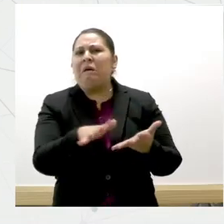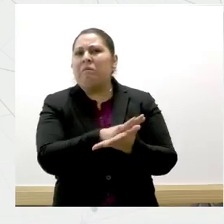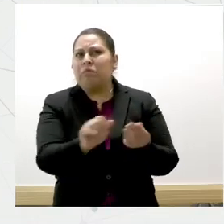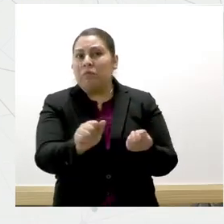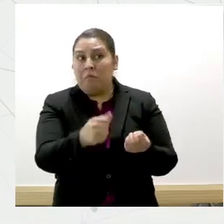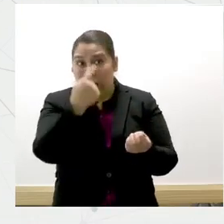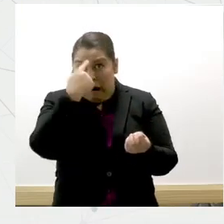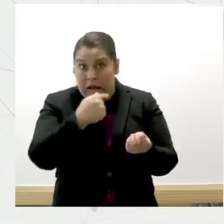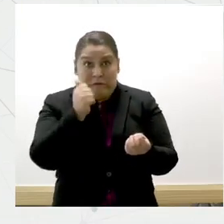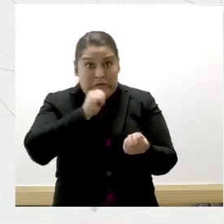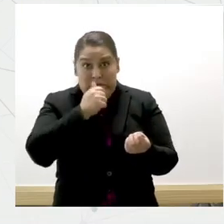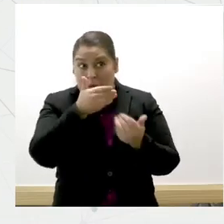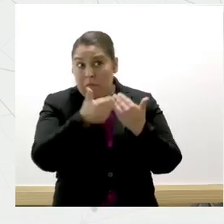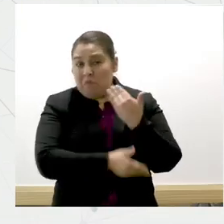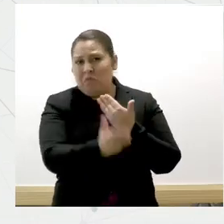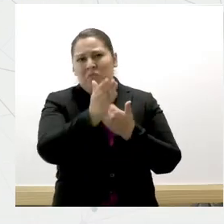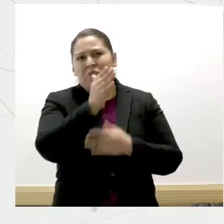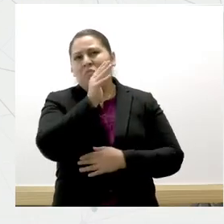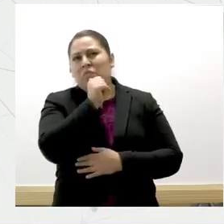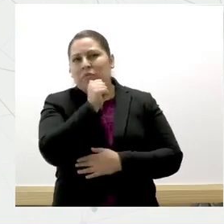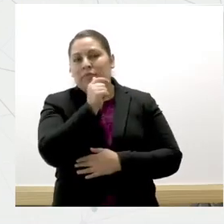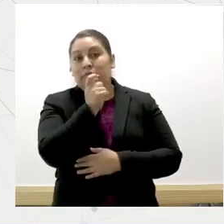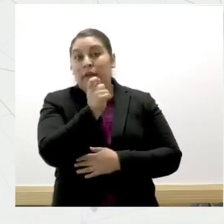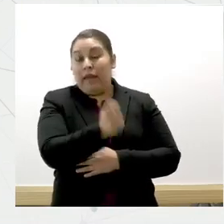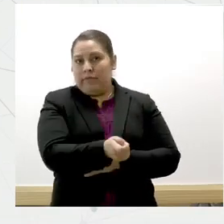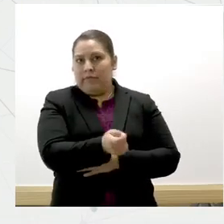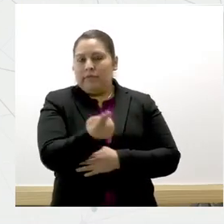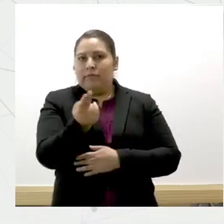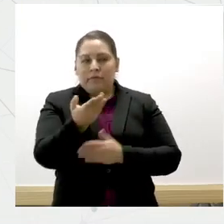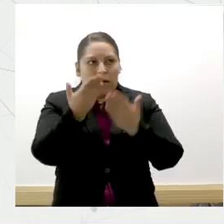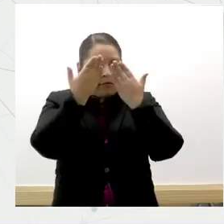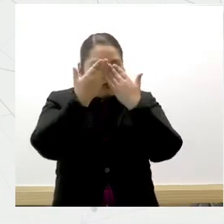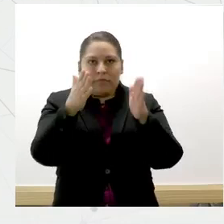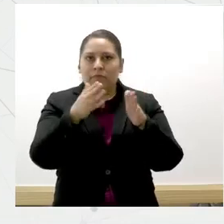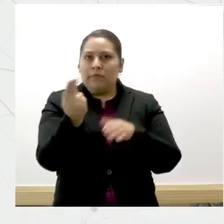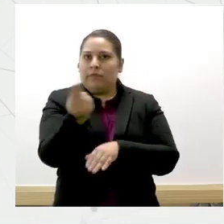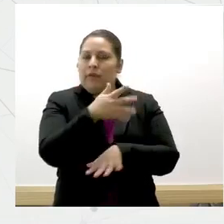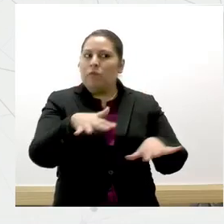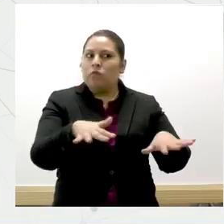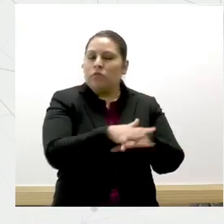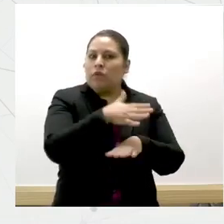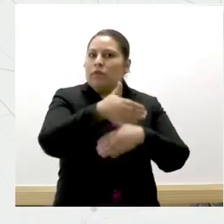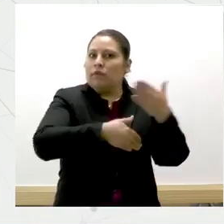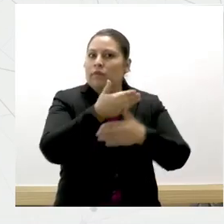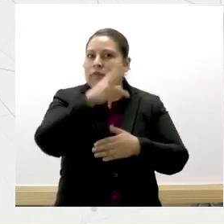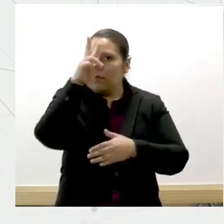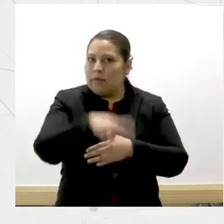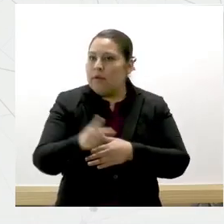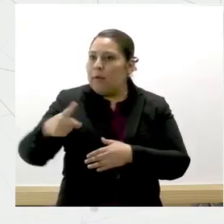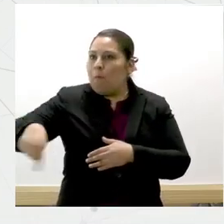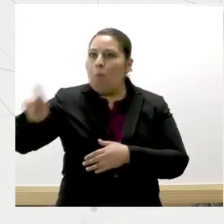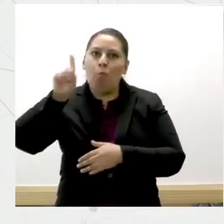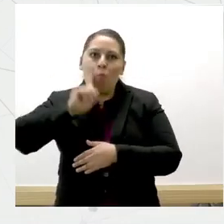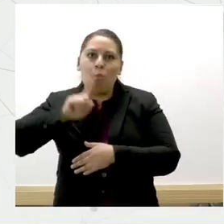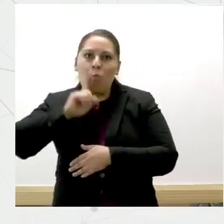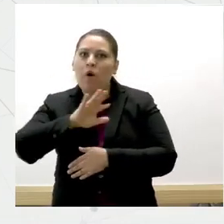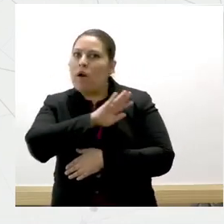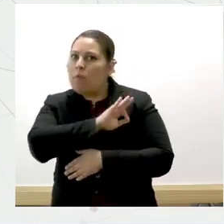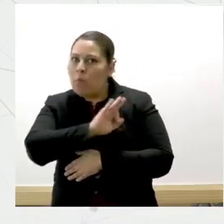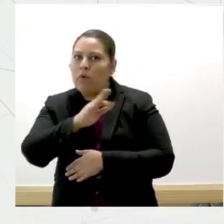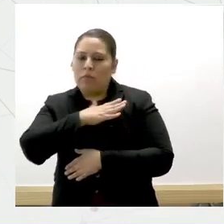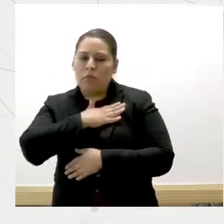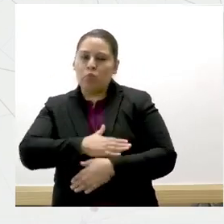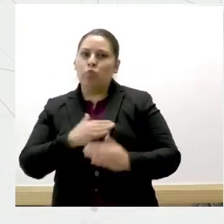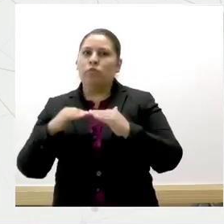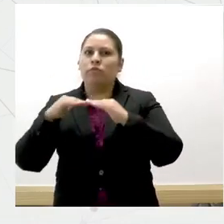forma definitiva como un modelo, sino que lo que tienen que hacer es acelerar, impulsar que lleguemos a los niveles de igualdad. De tal modo que llegará